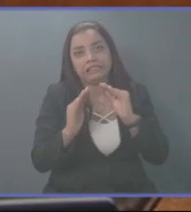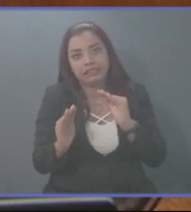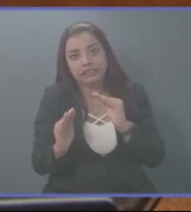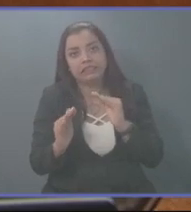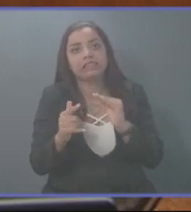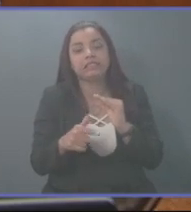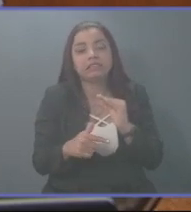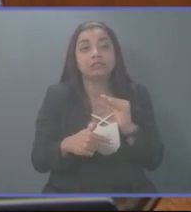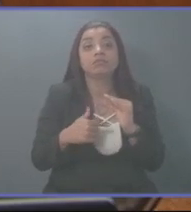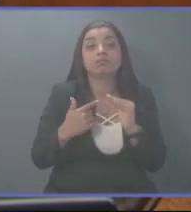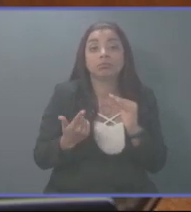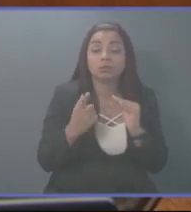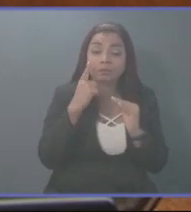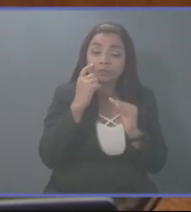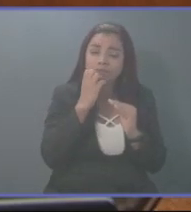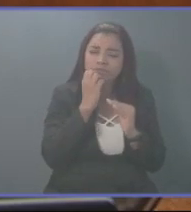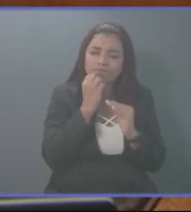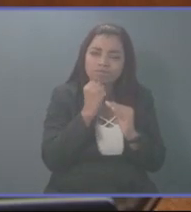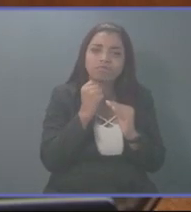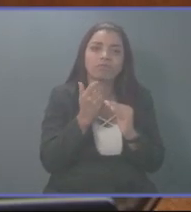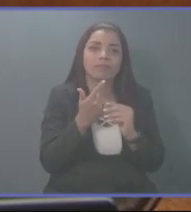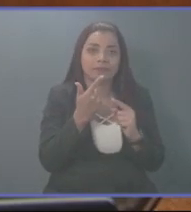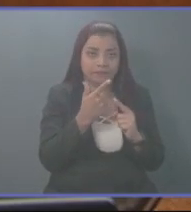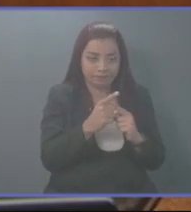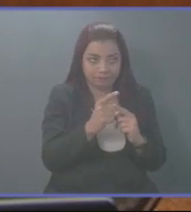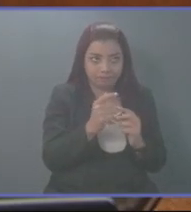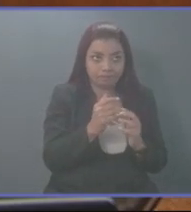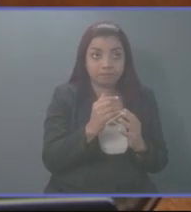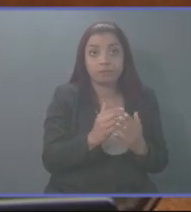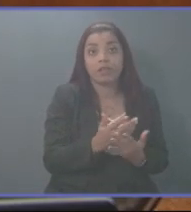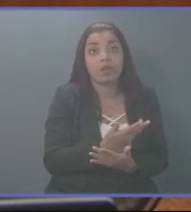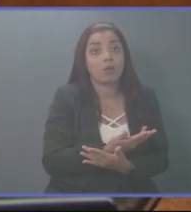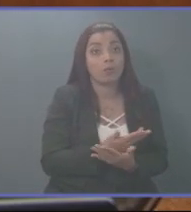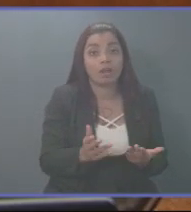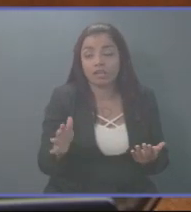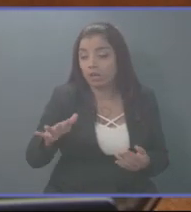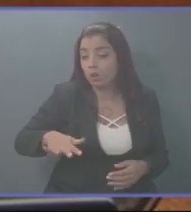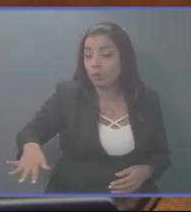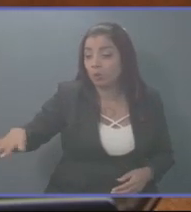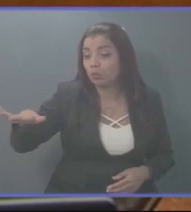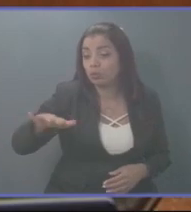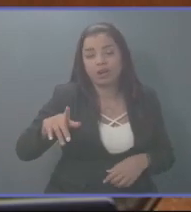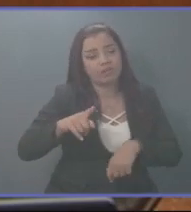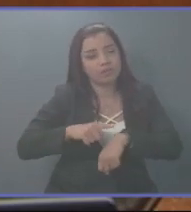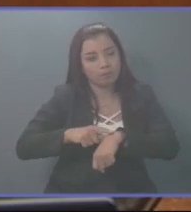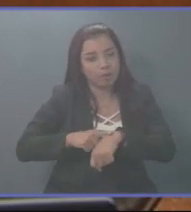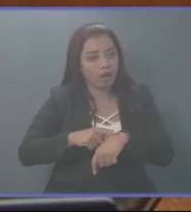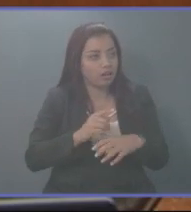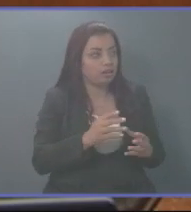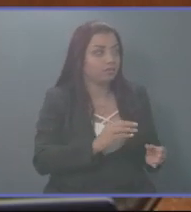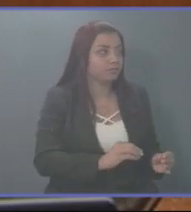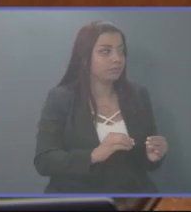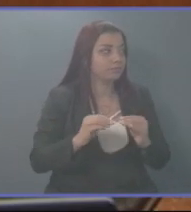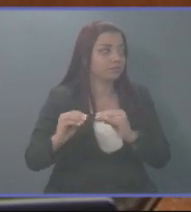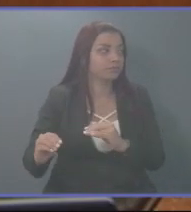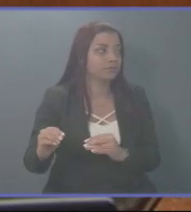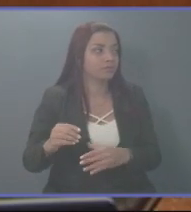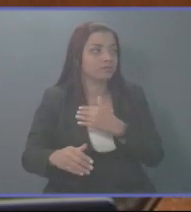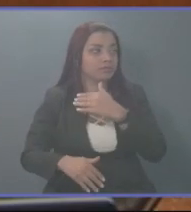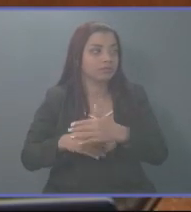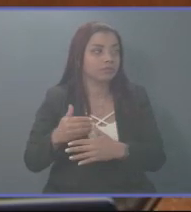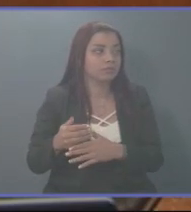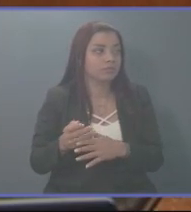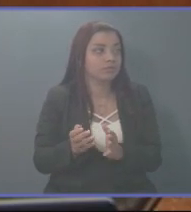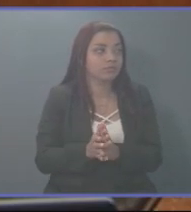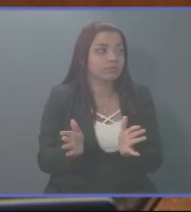interno, procurando, entre otras, a. Que cualquier albergue temporal habilitado cuente con protocolos de atención